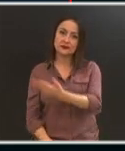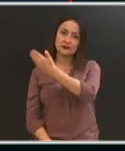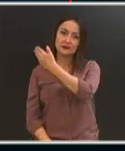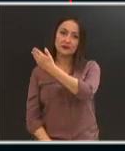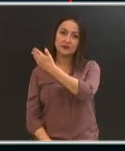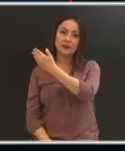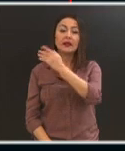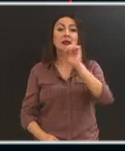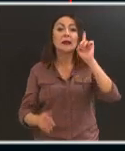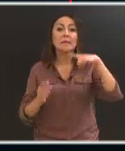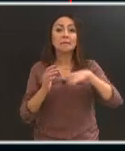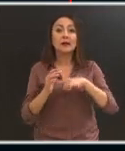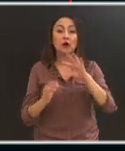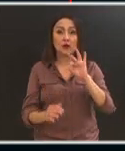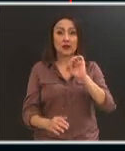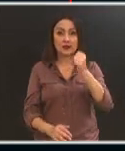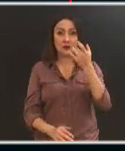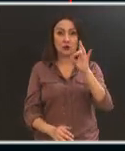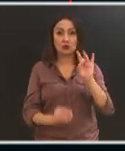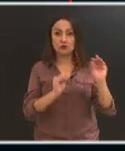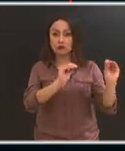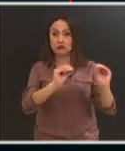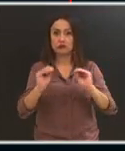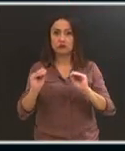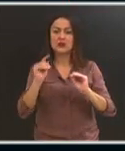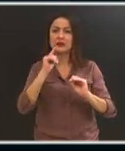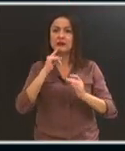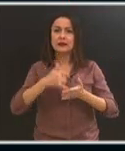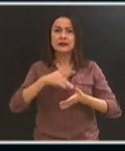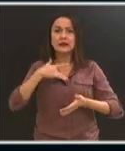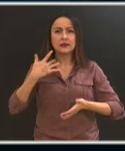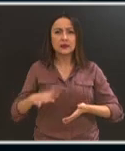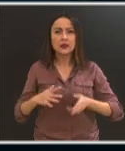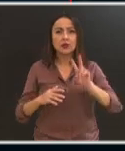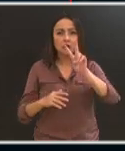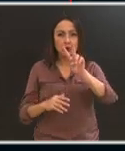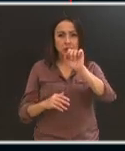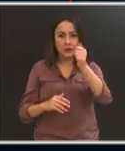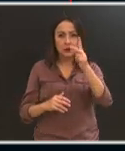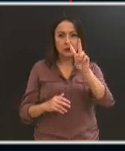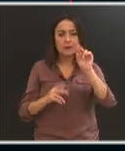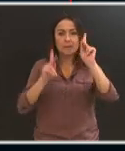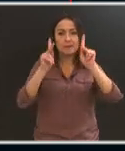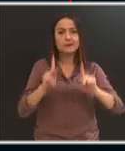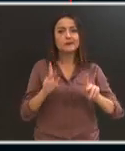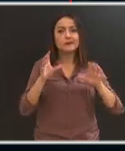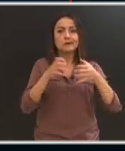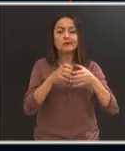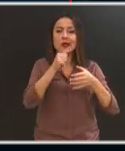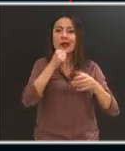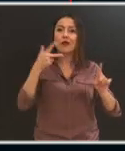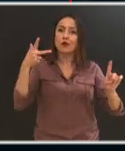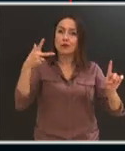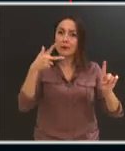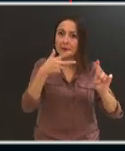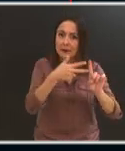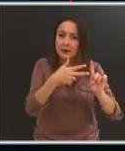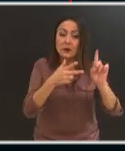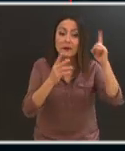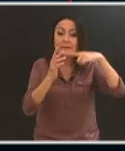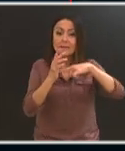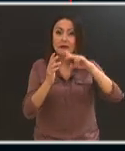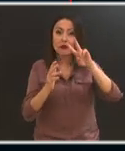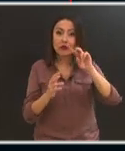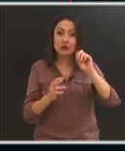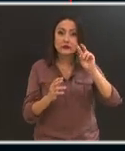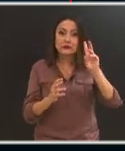esas 1.918 personas trasladadas en condición delicada, 232 personas corresponden a atropellos, 1.206